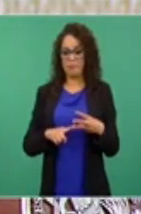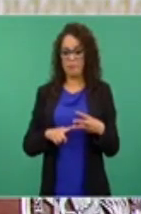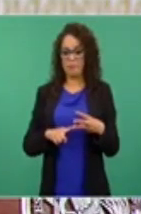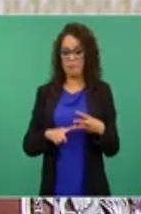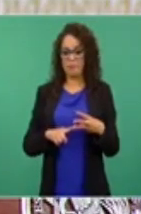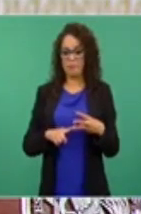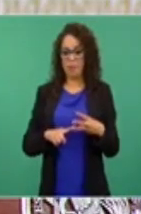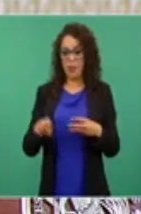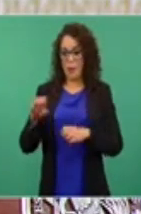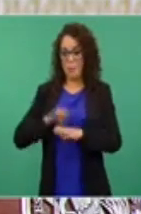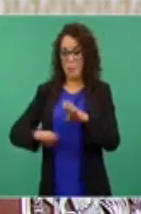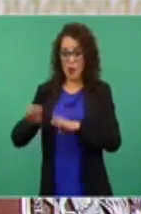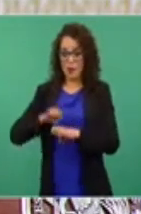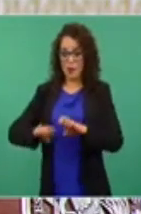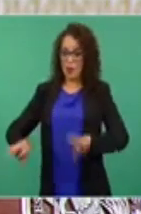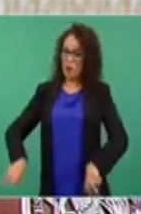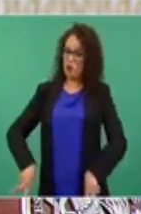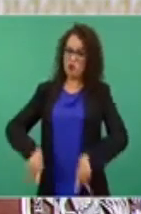de empresas.